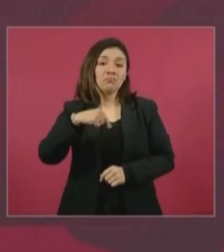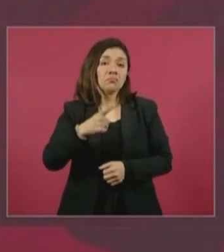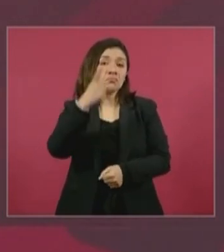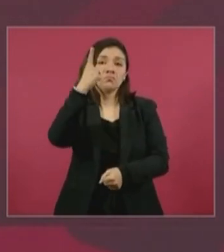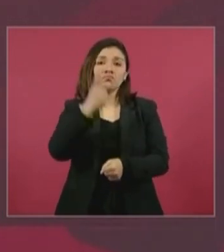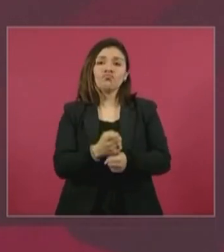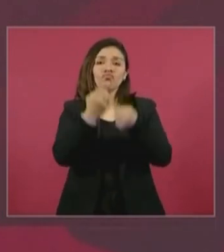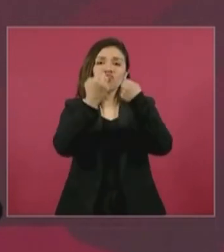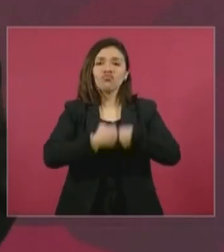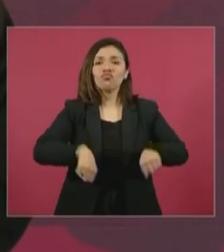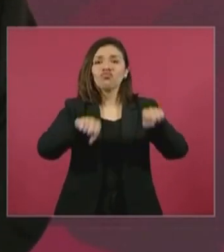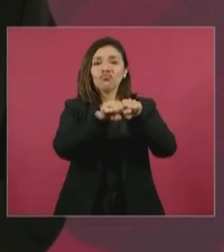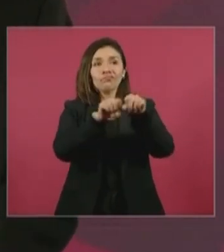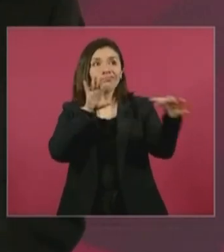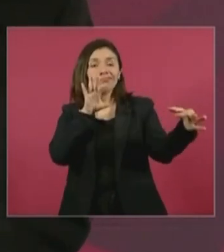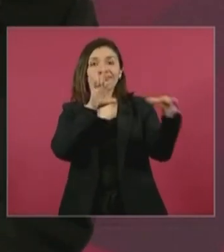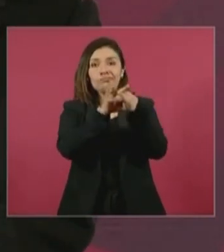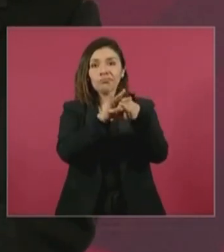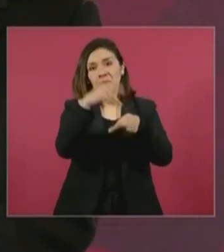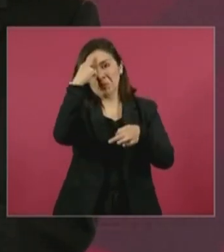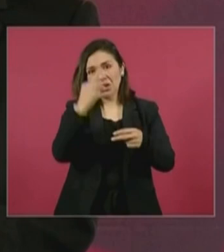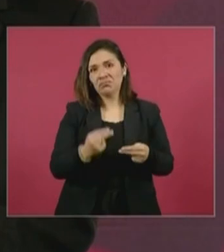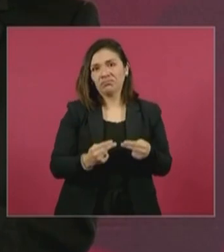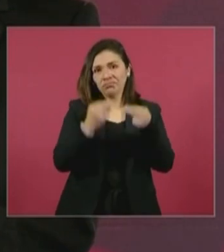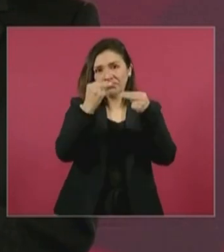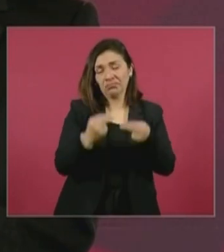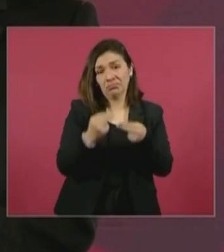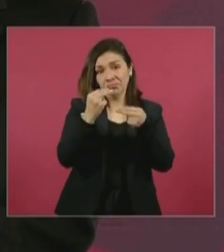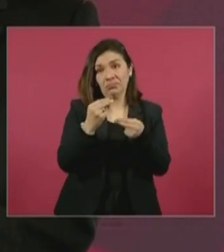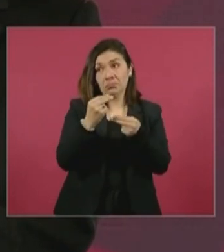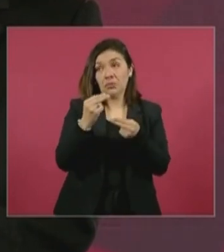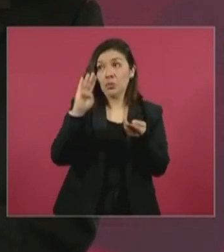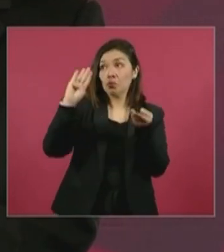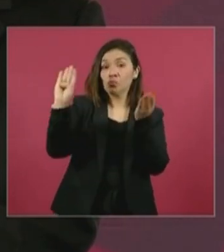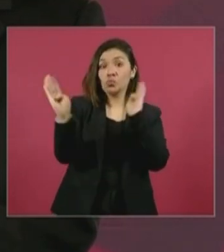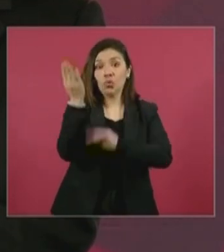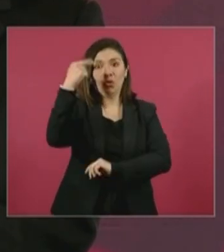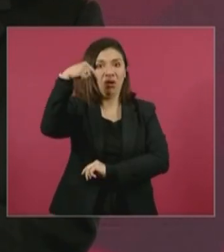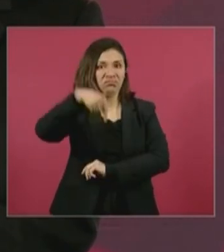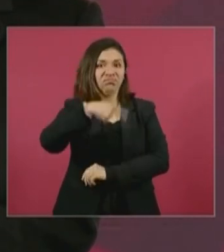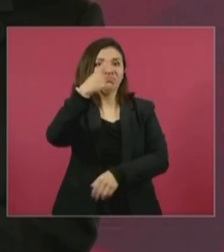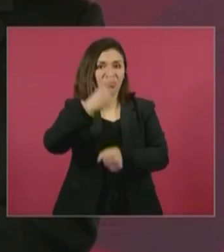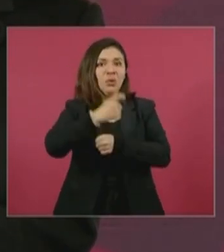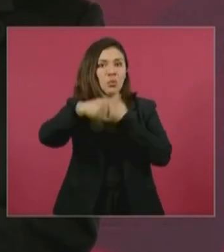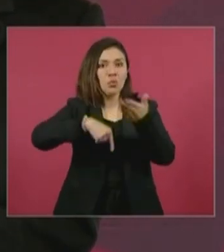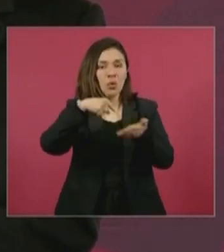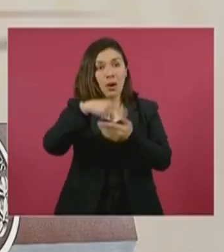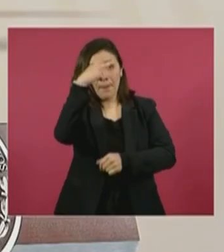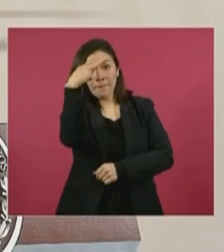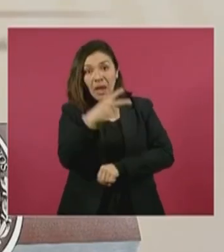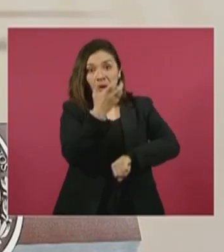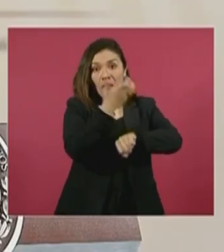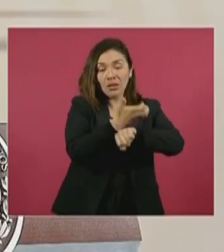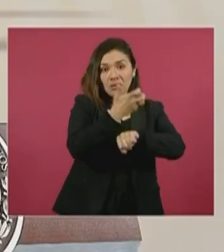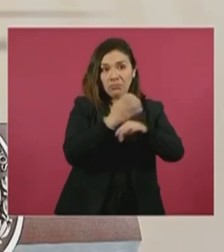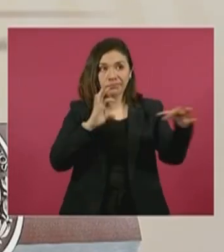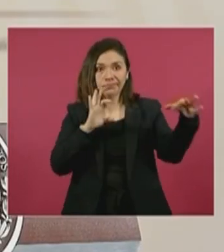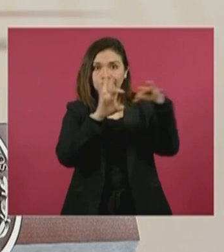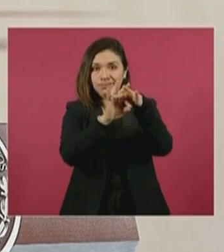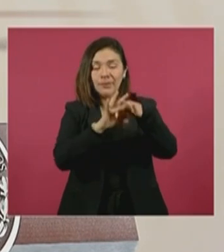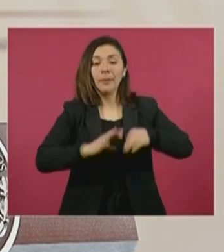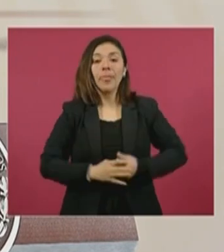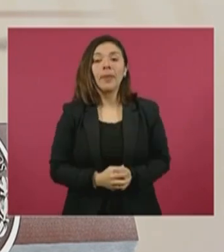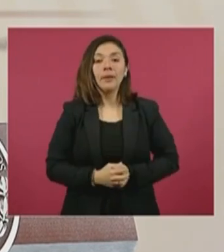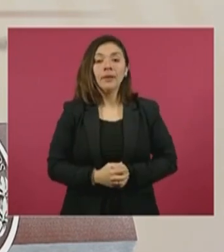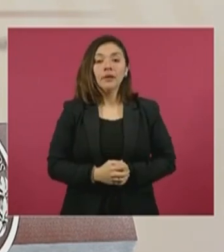medios. Lo que sí ocurre es que muchas veces se pretende politizar estos espacios, ¿no? Yo soy muy cauto en ello y